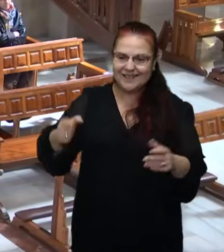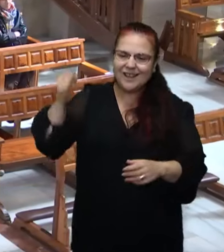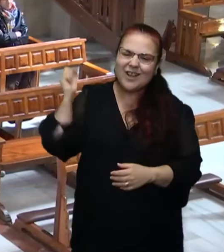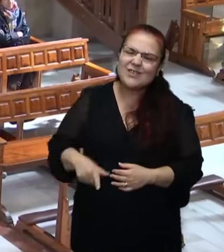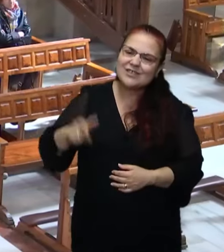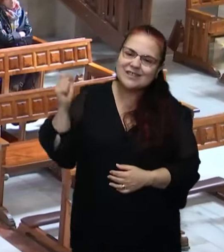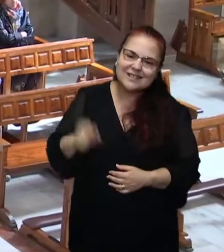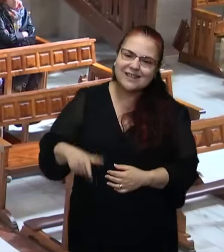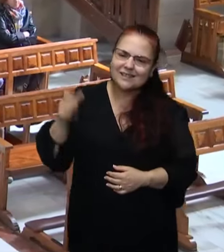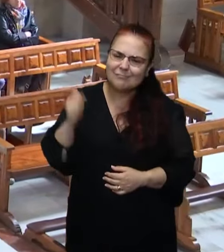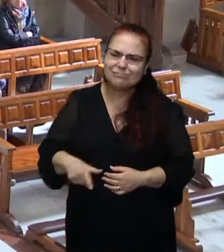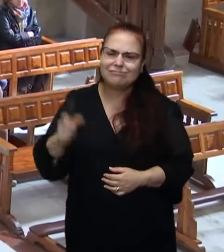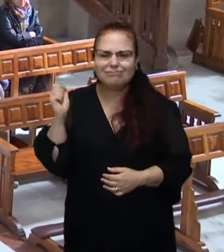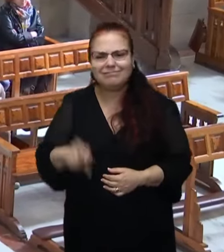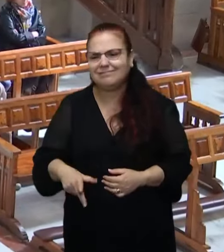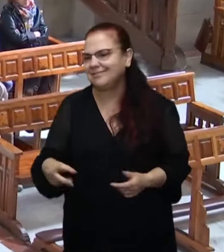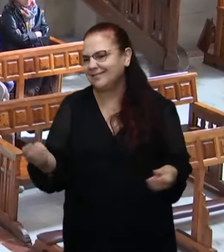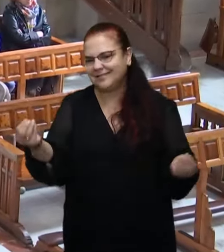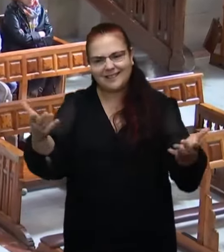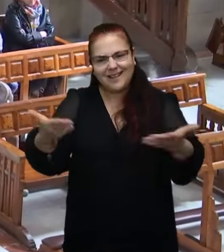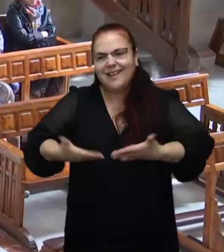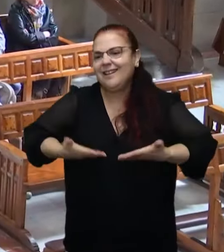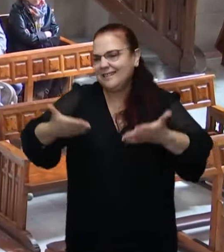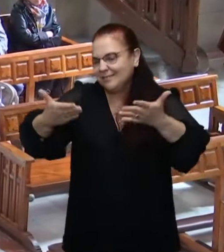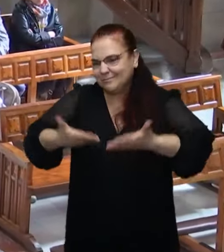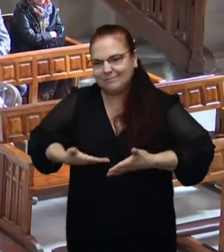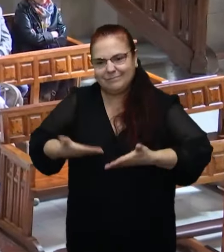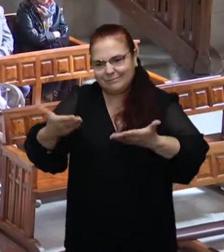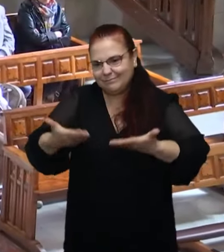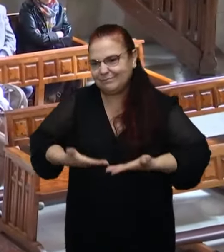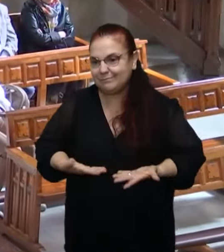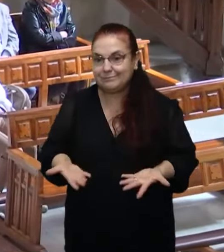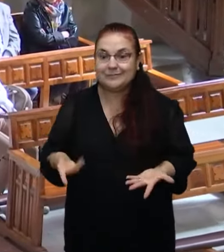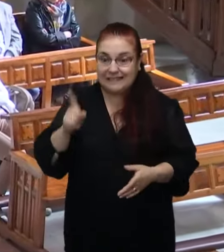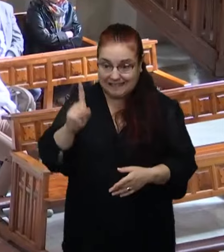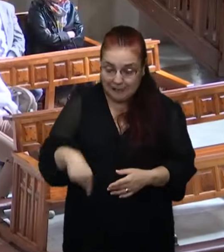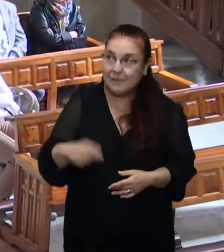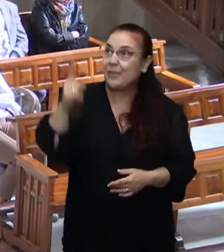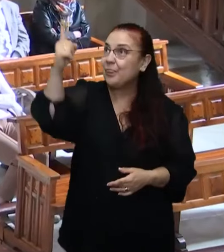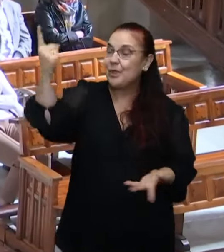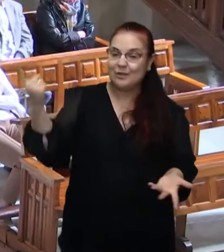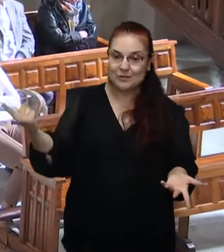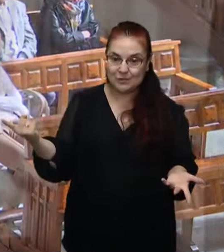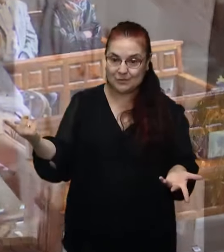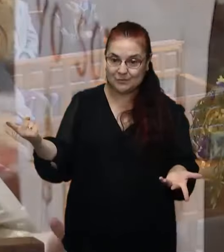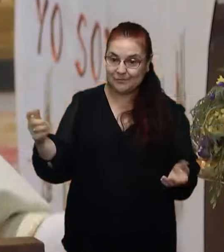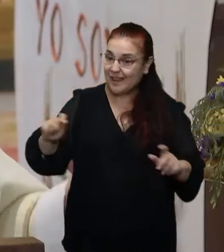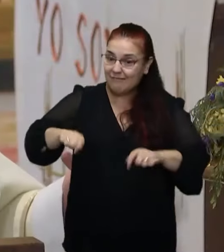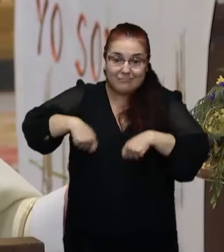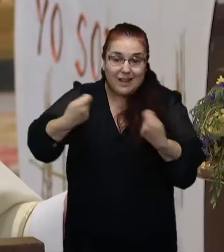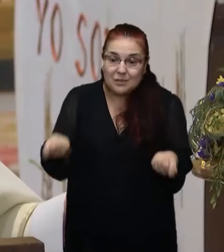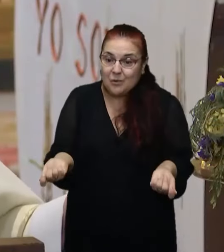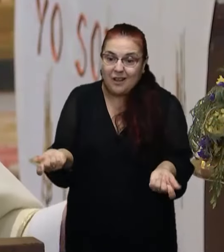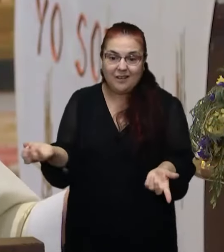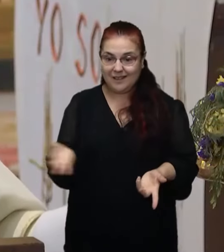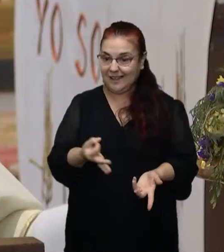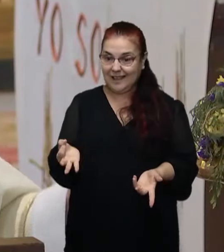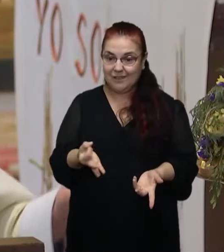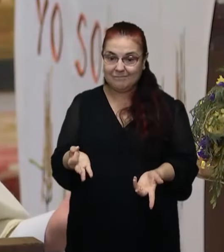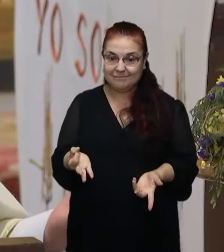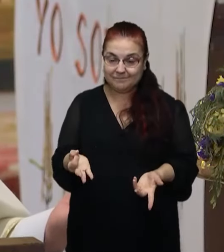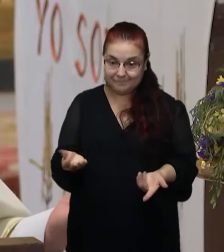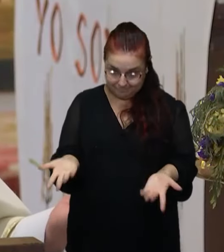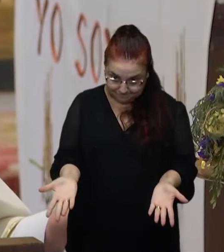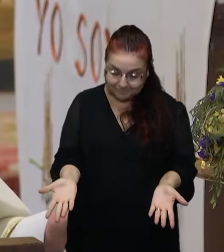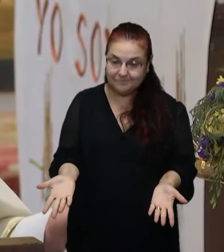constantemente tantas cosas de los demás, también, por supuesto, de Dios. Con lo cual, lo natural en el ser humano sería